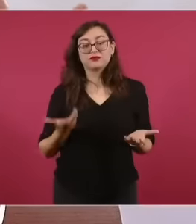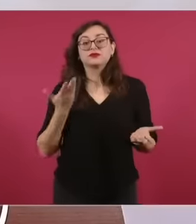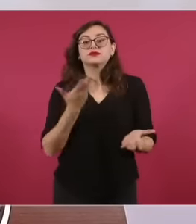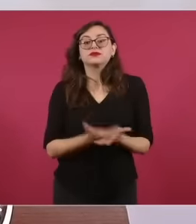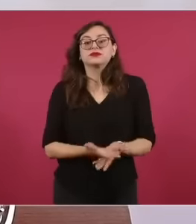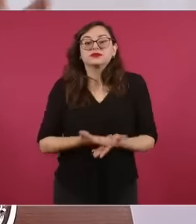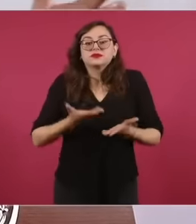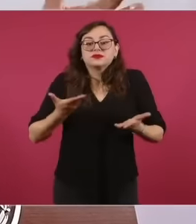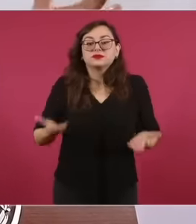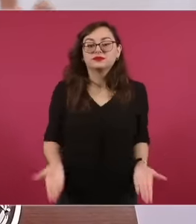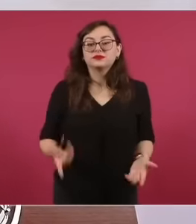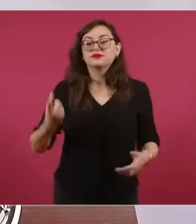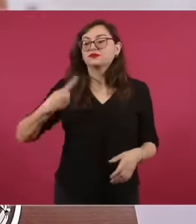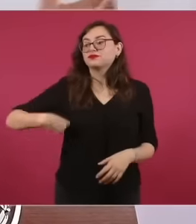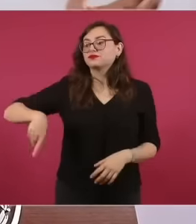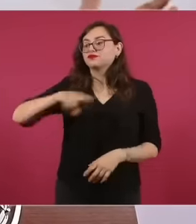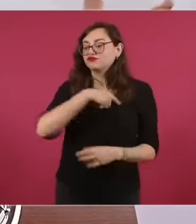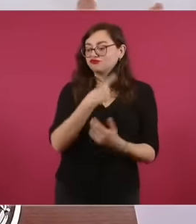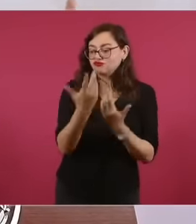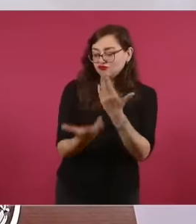vamos a que